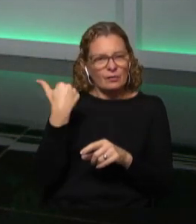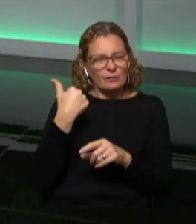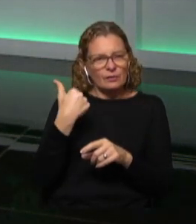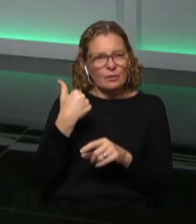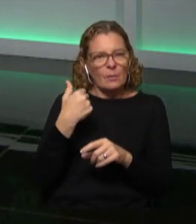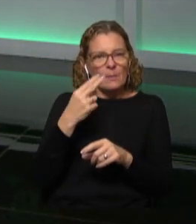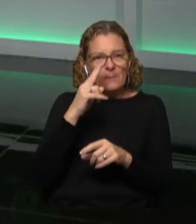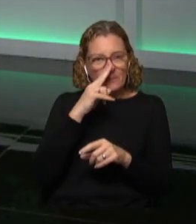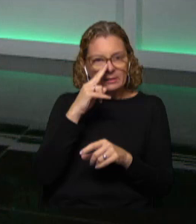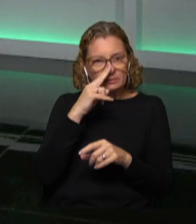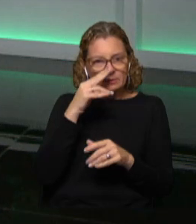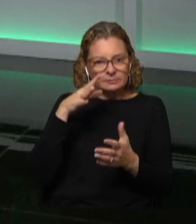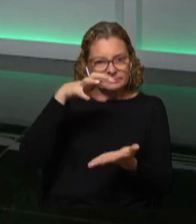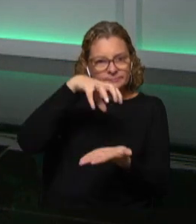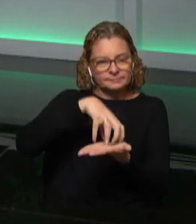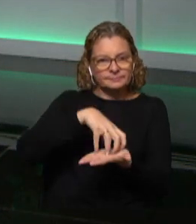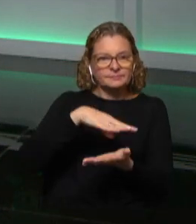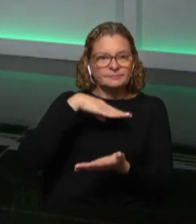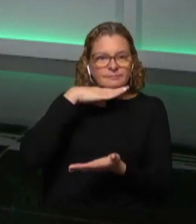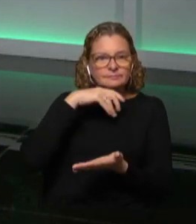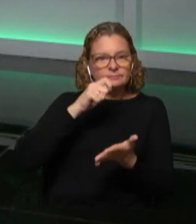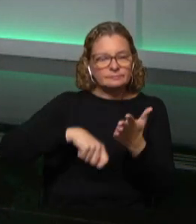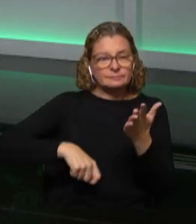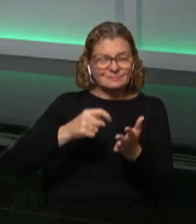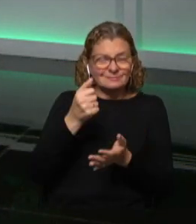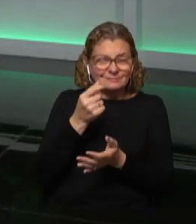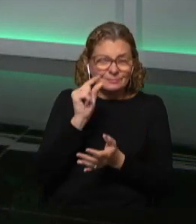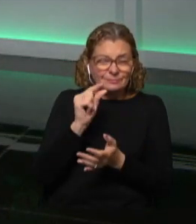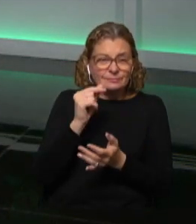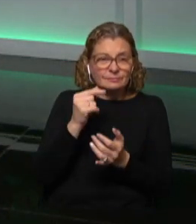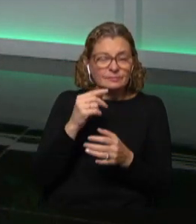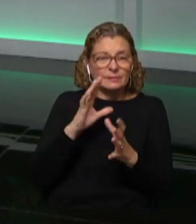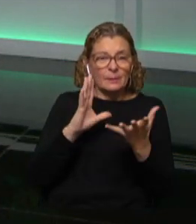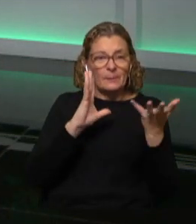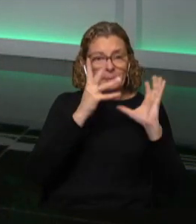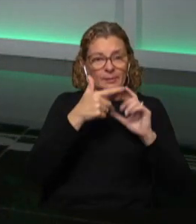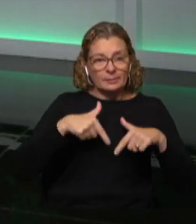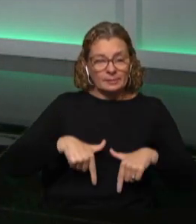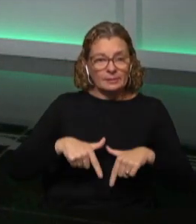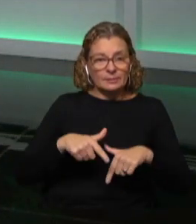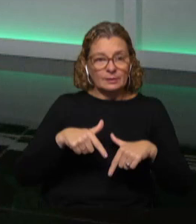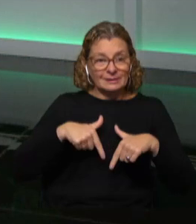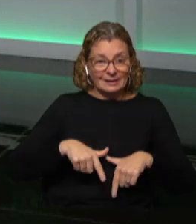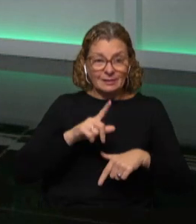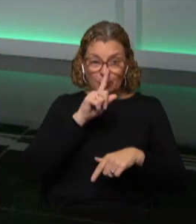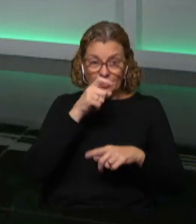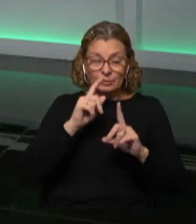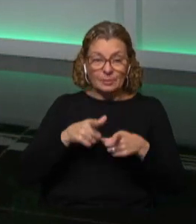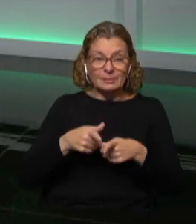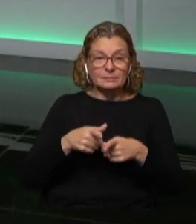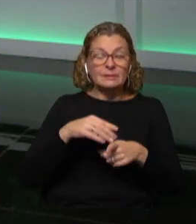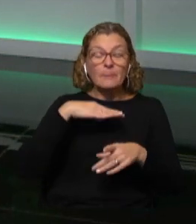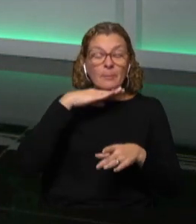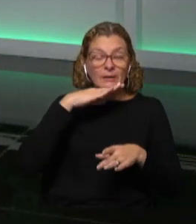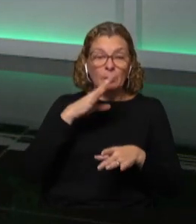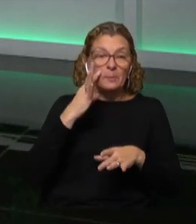está ubicado ahí en la zona de Canelones, que fue multado recientemente por el Ministerio de Ambiente y también por la Intendencia de Canelones, porque lo que hacía